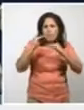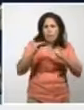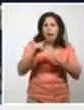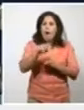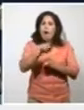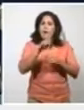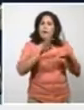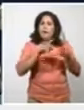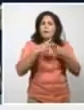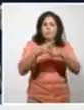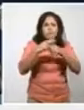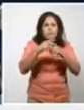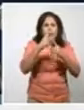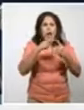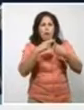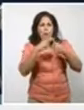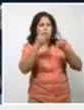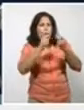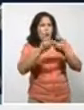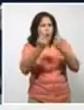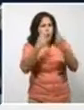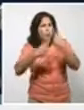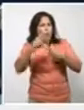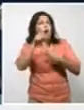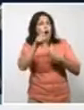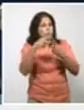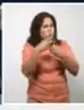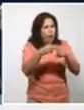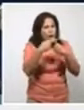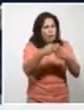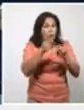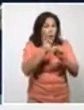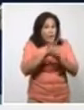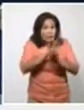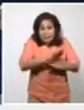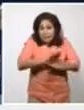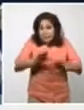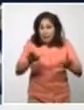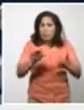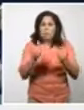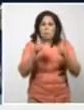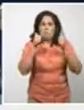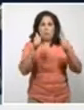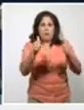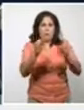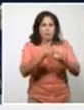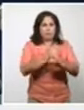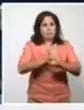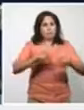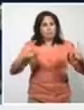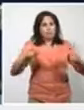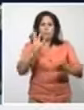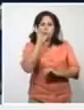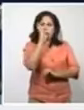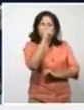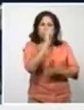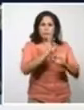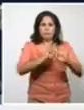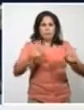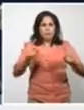mantenimiento de forma tal que el día que se decida, bueno, pues, tener esto lo más recuperado